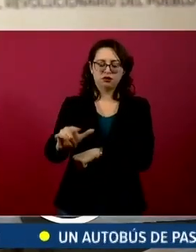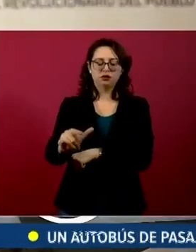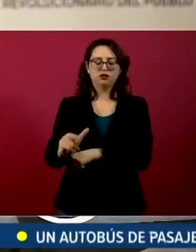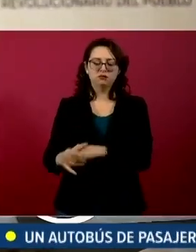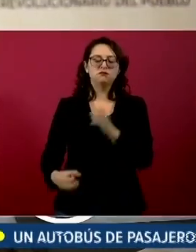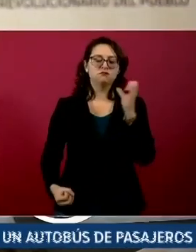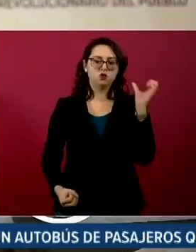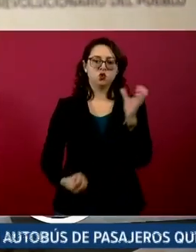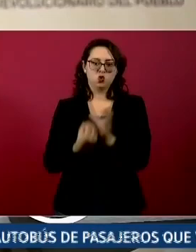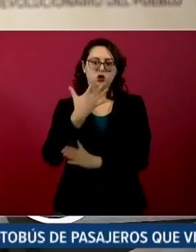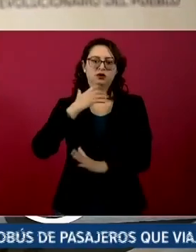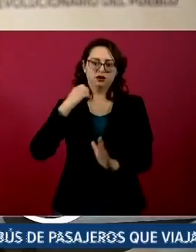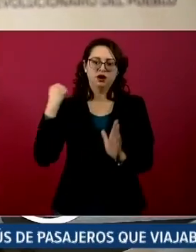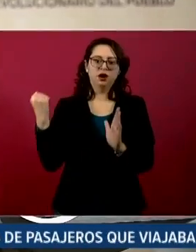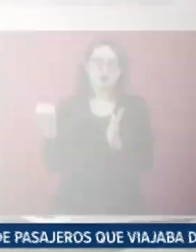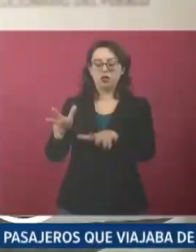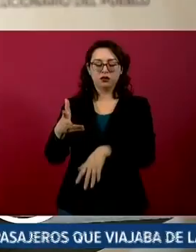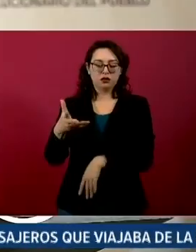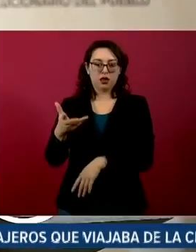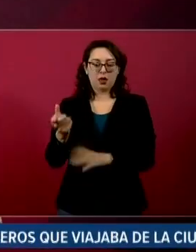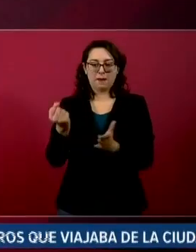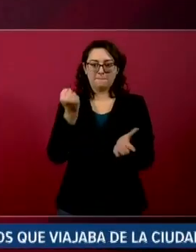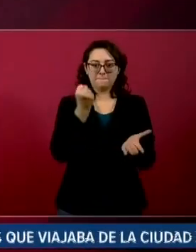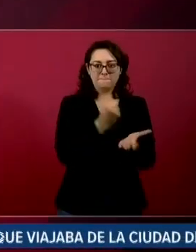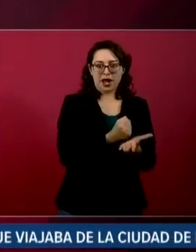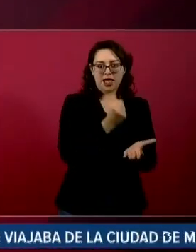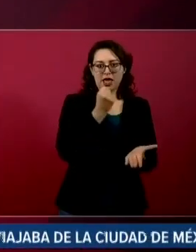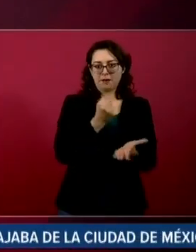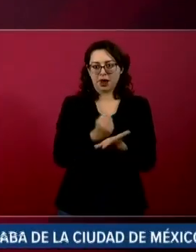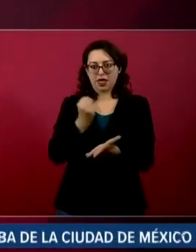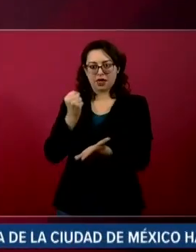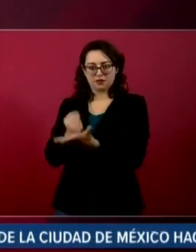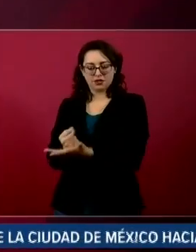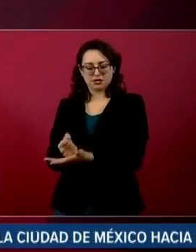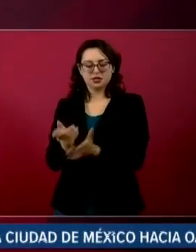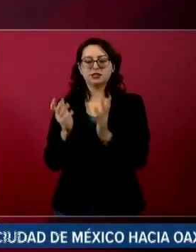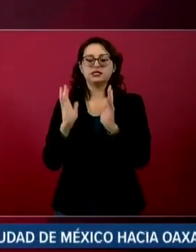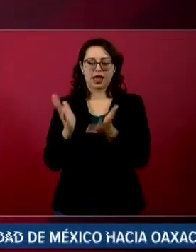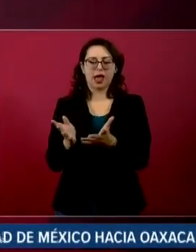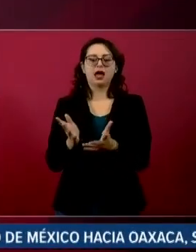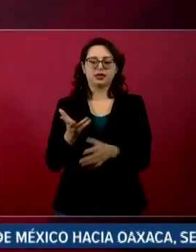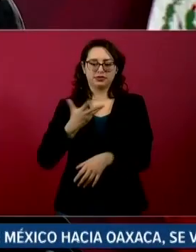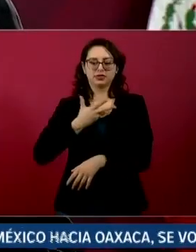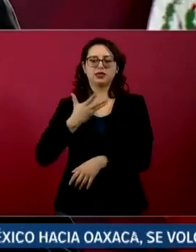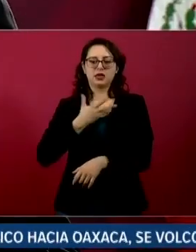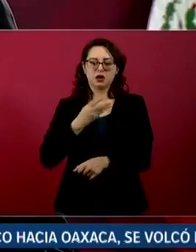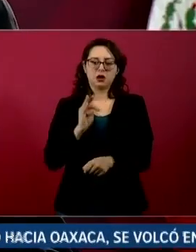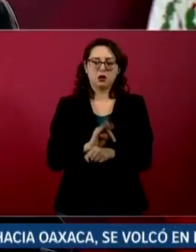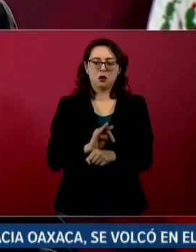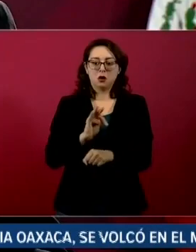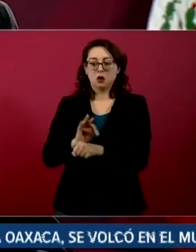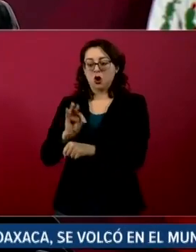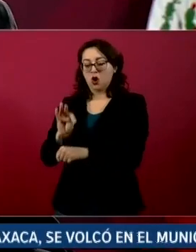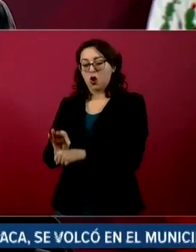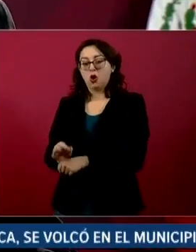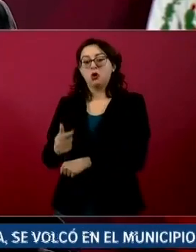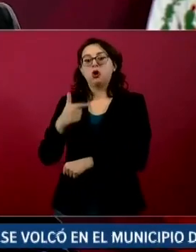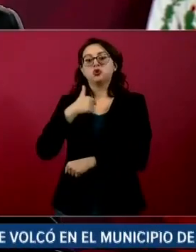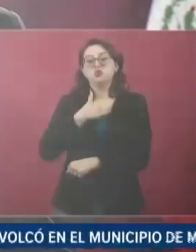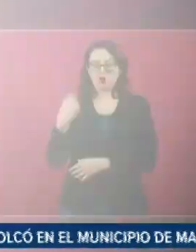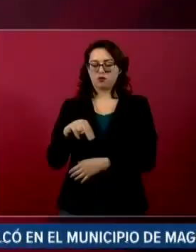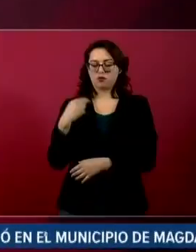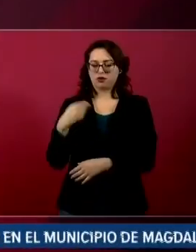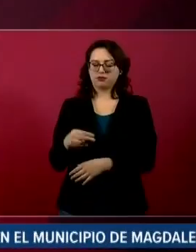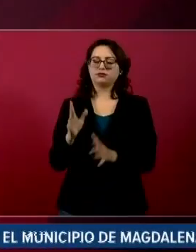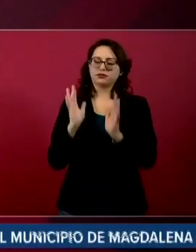línea, en diciembre. Lo mejor era lo de Mexicana, y digo era porque ya lo veo muy